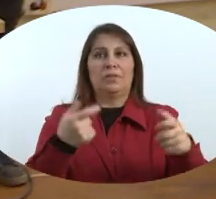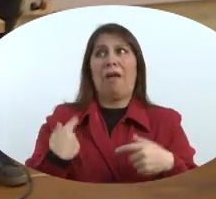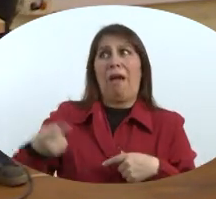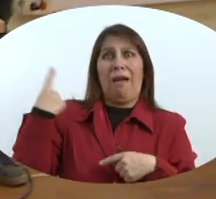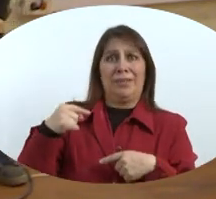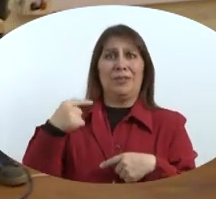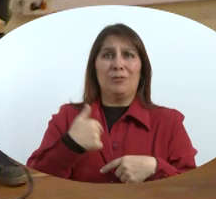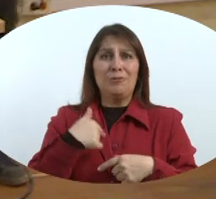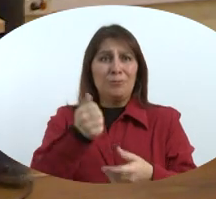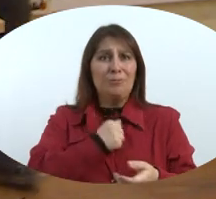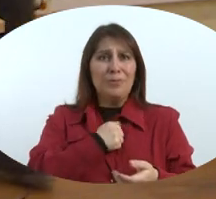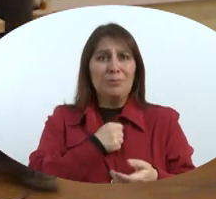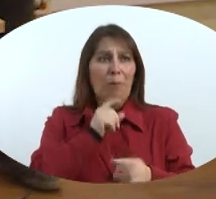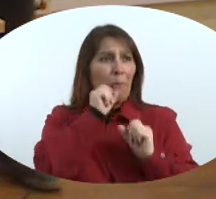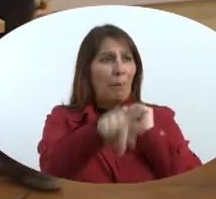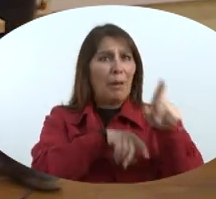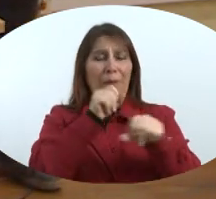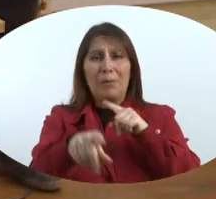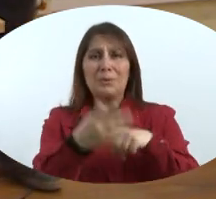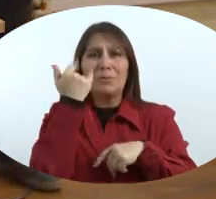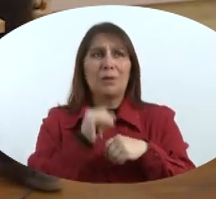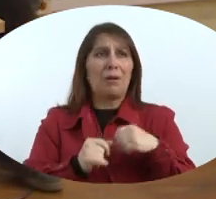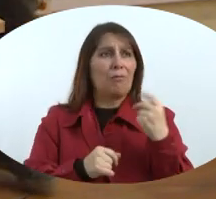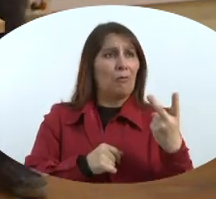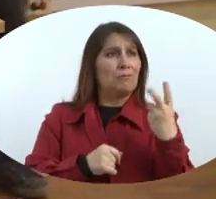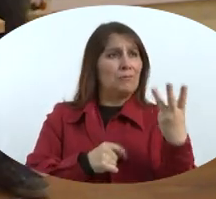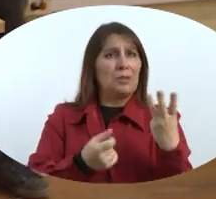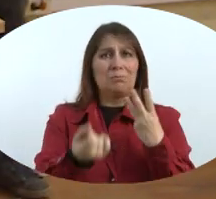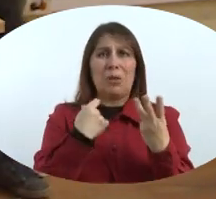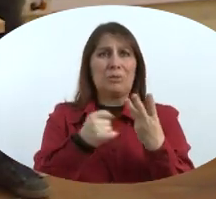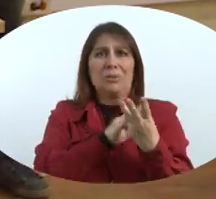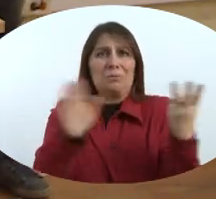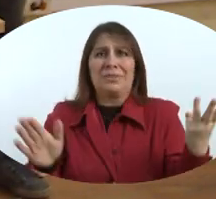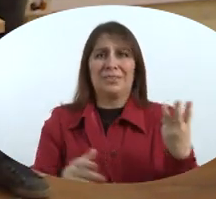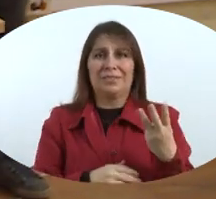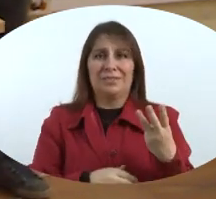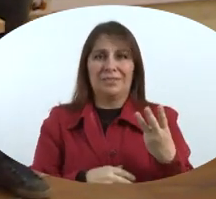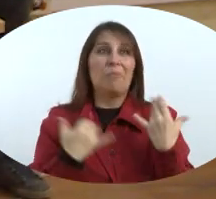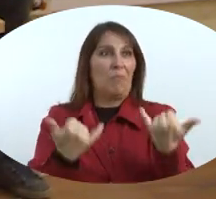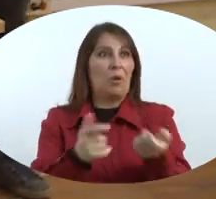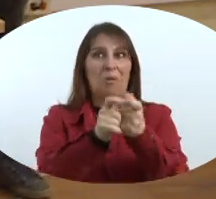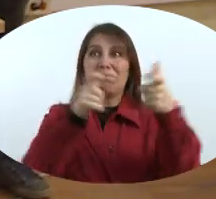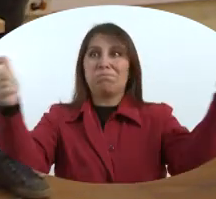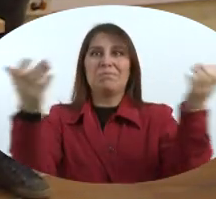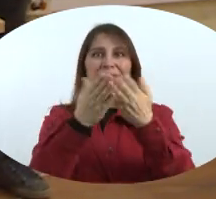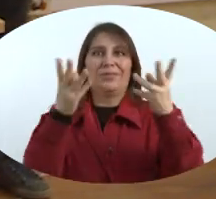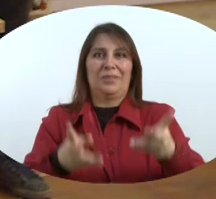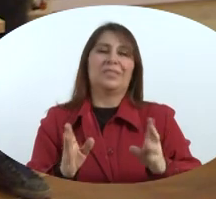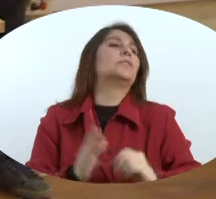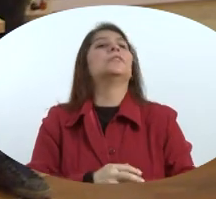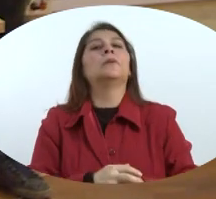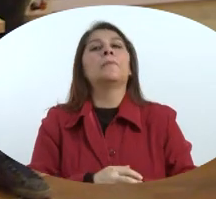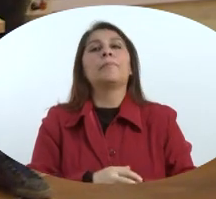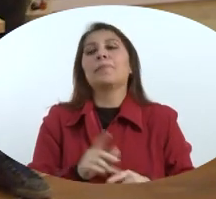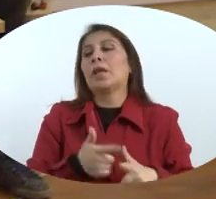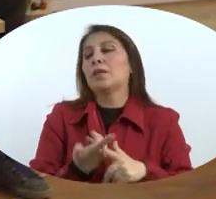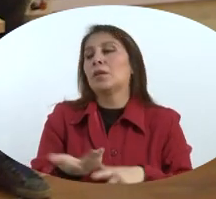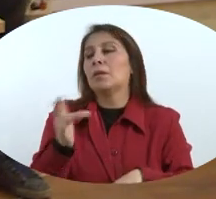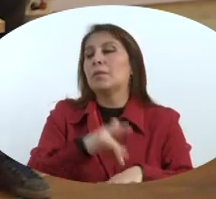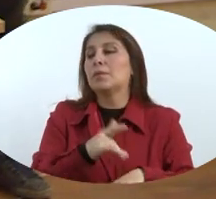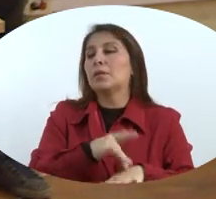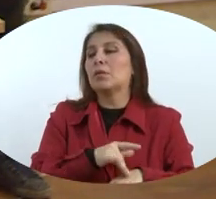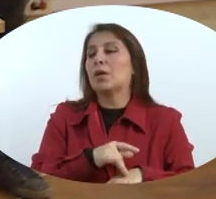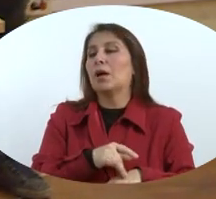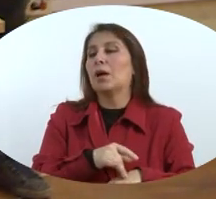preguntas porque había como dos o tres preguntas no más entonces édgar me toca soltar el